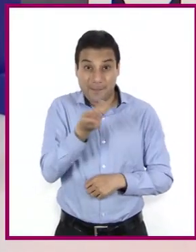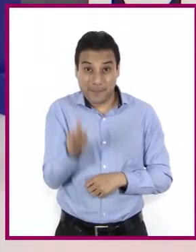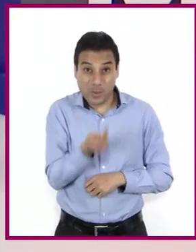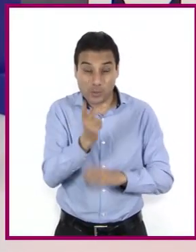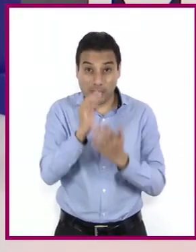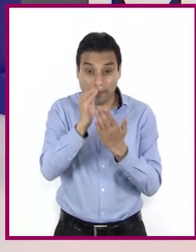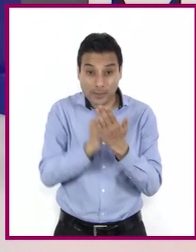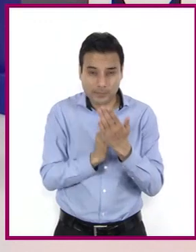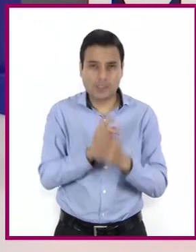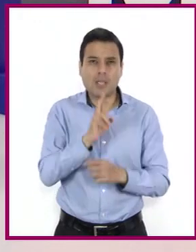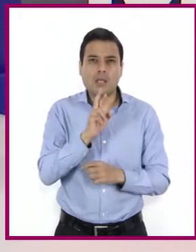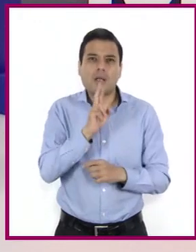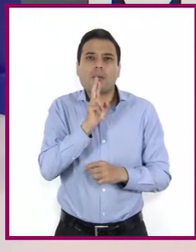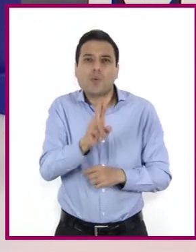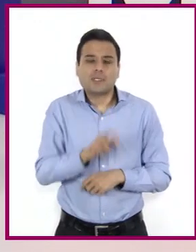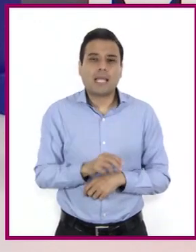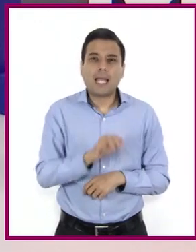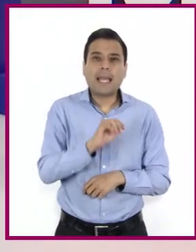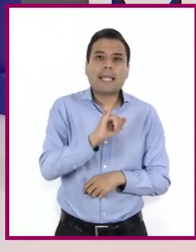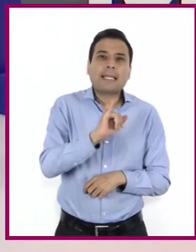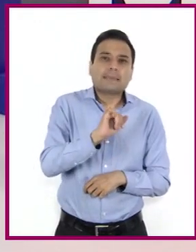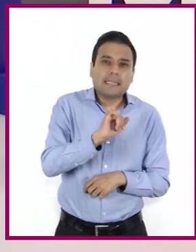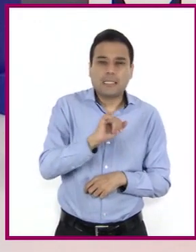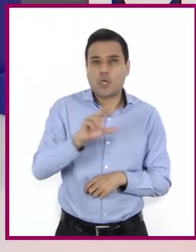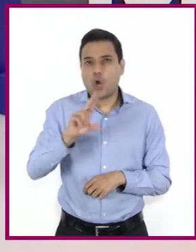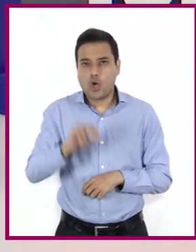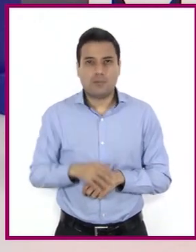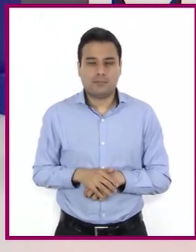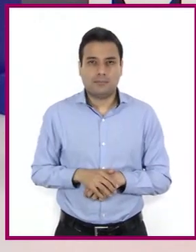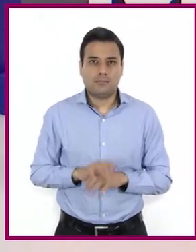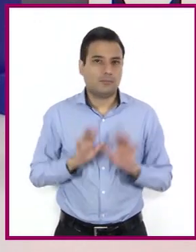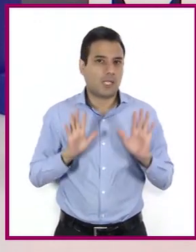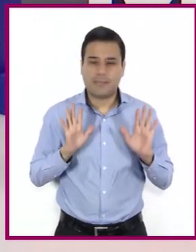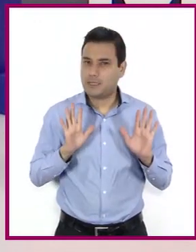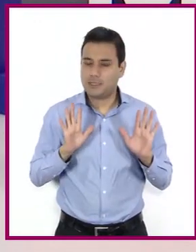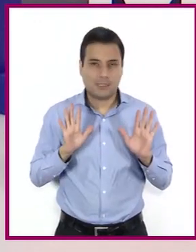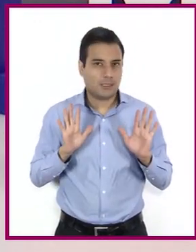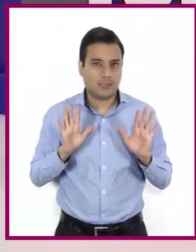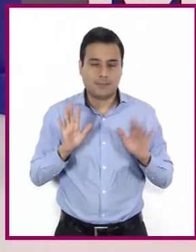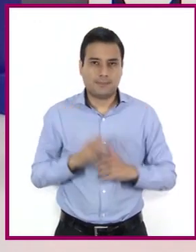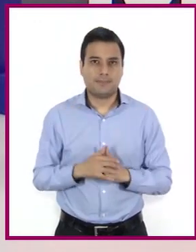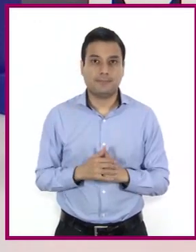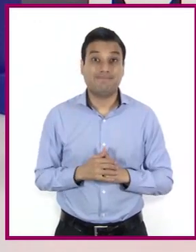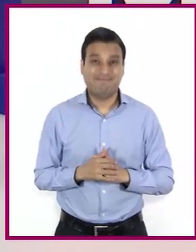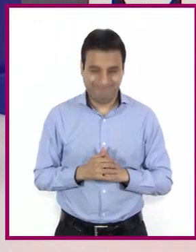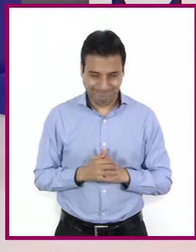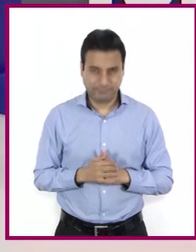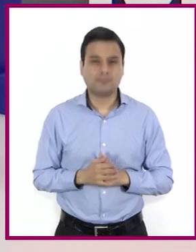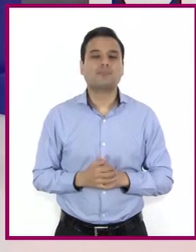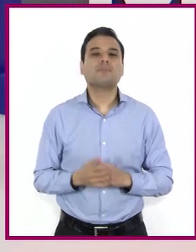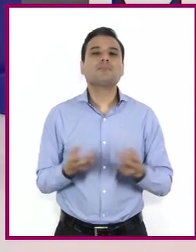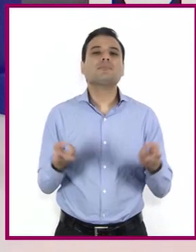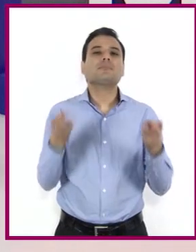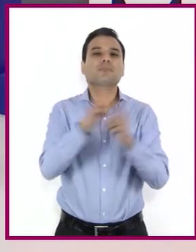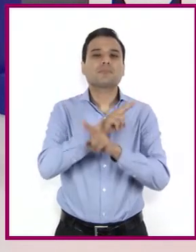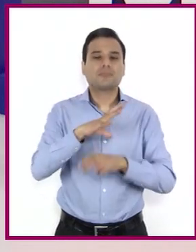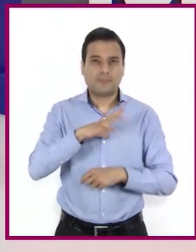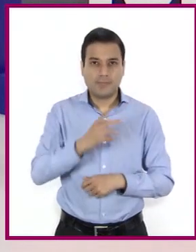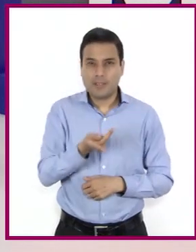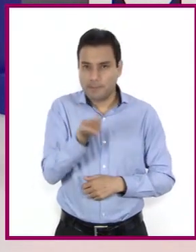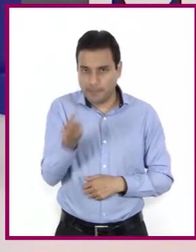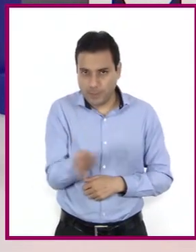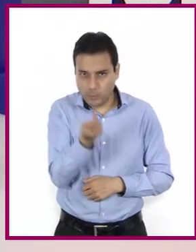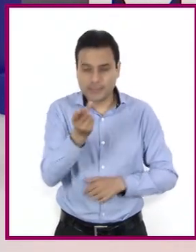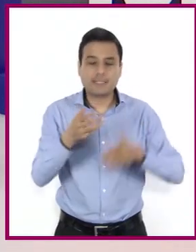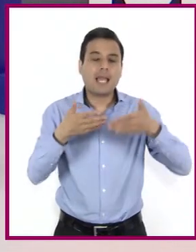de preguntas cerradas, es decir, cuando se responde sí o no. Por el contrario, las preguntas abiertas